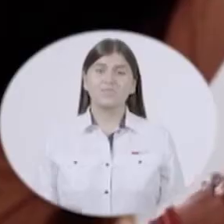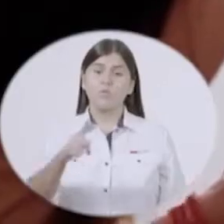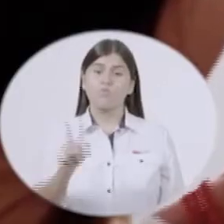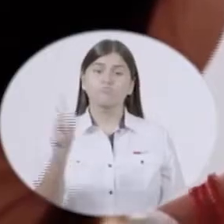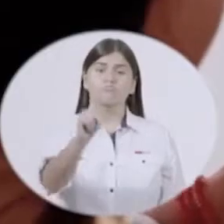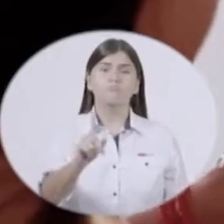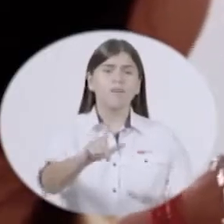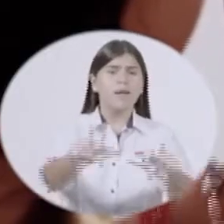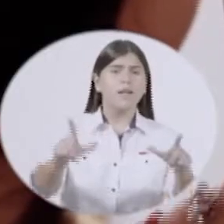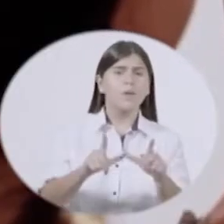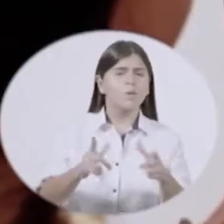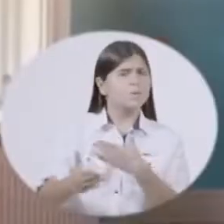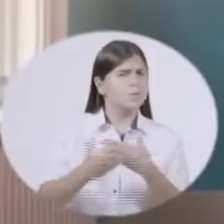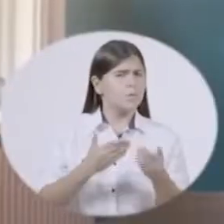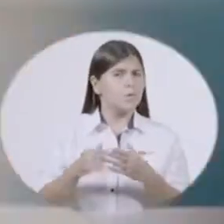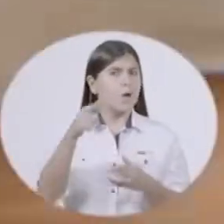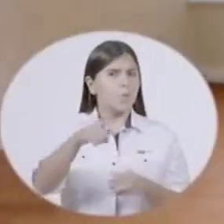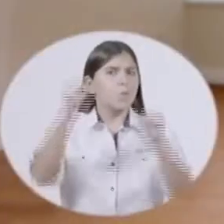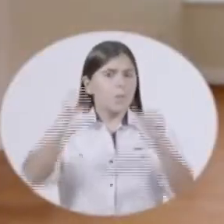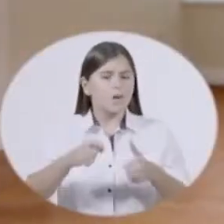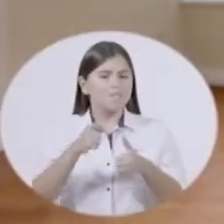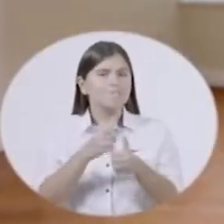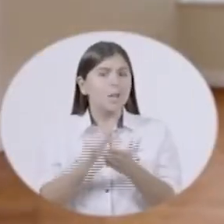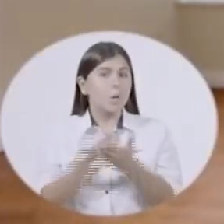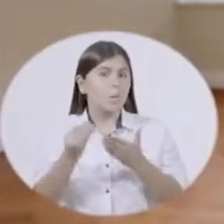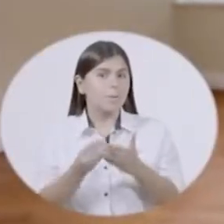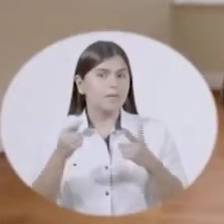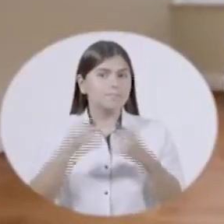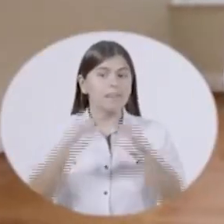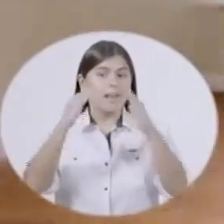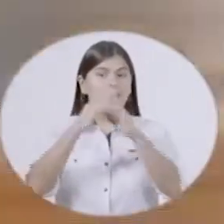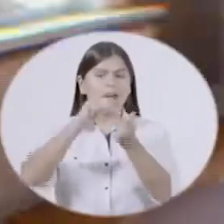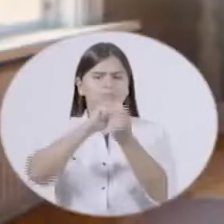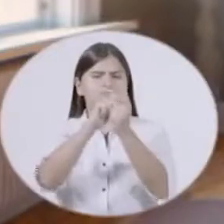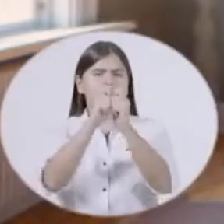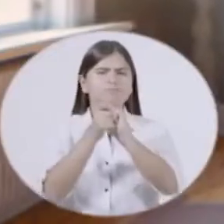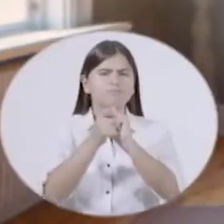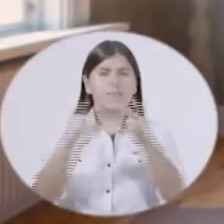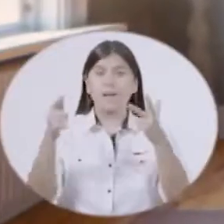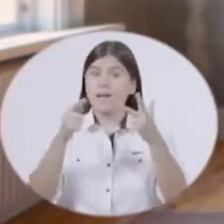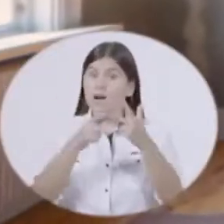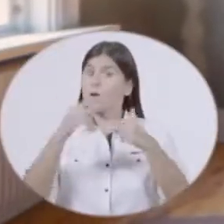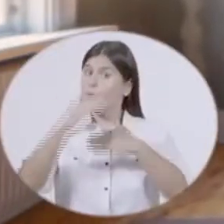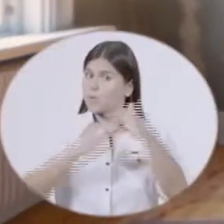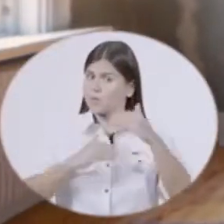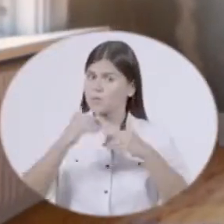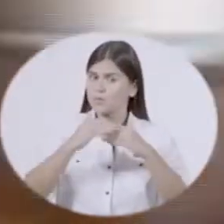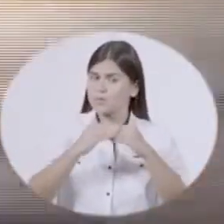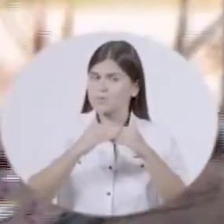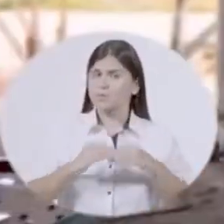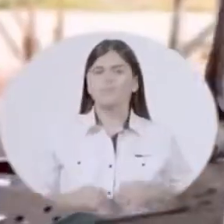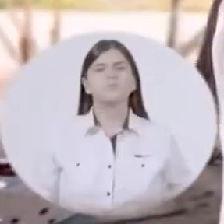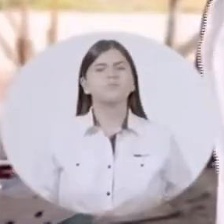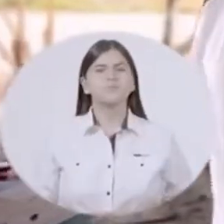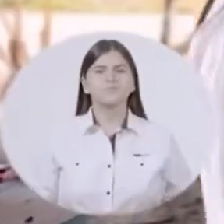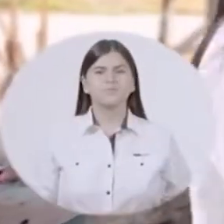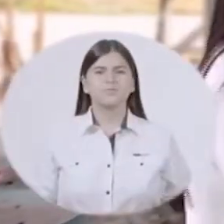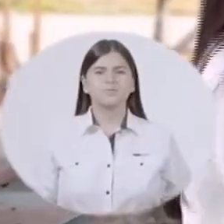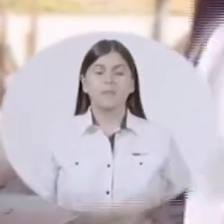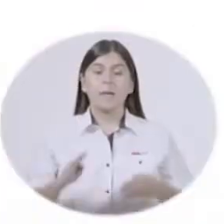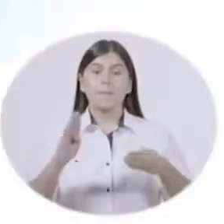Desde donde se encuentre, usted puede comprar, remodelar o construir.